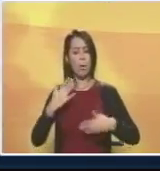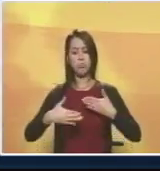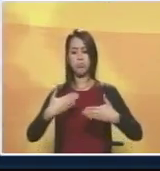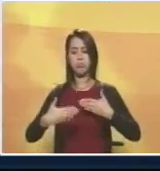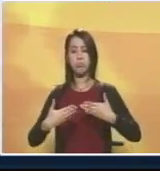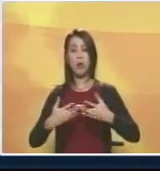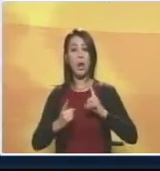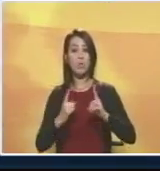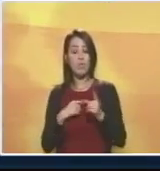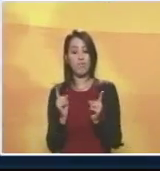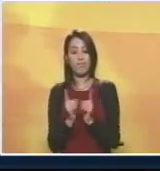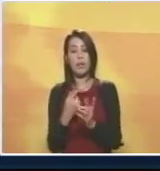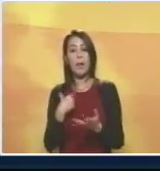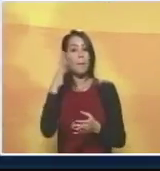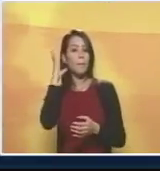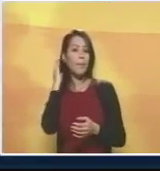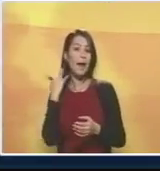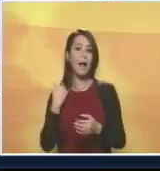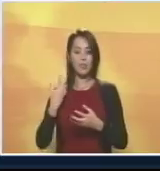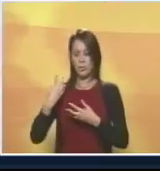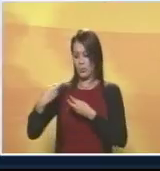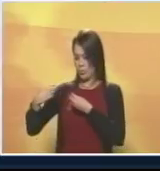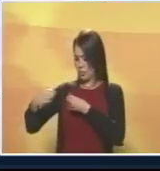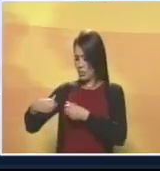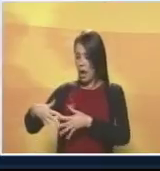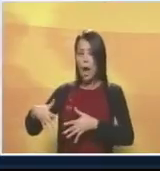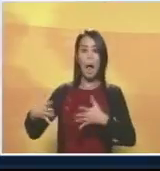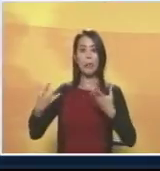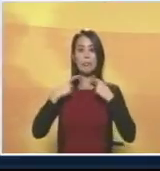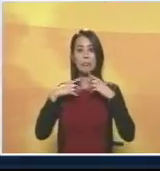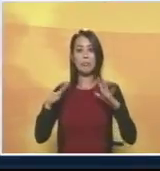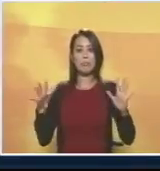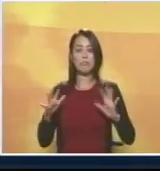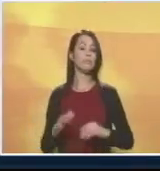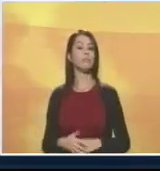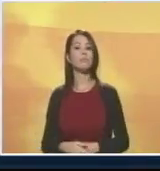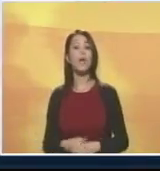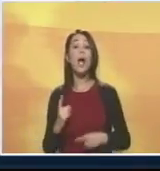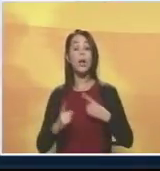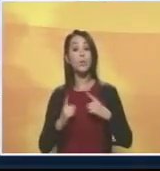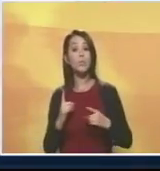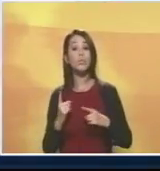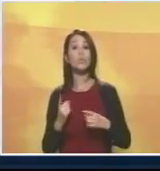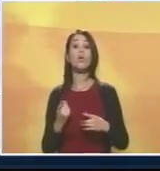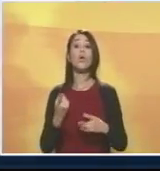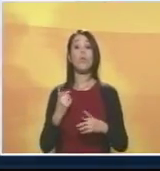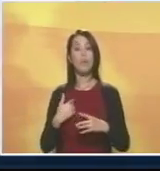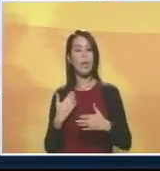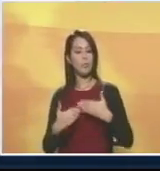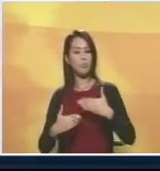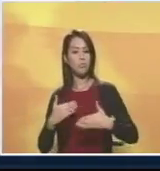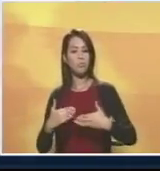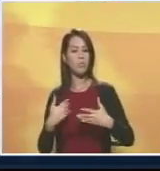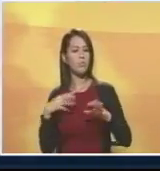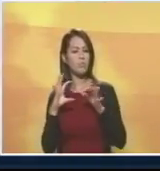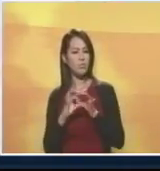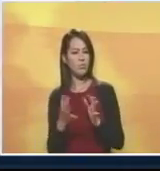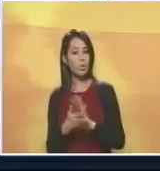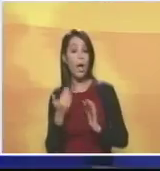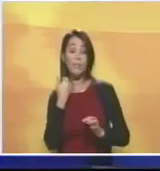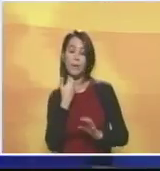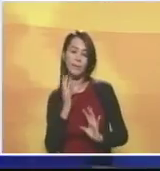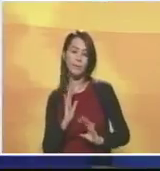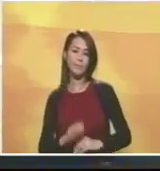algunos episodios cortos de pérdida de cabello. Pero si se produce por un tiempo prolongado y se da fuera de estas etapas, puede estar relacionada a